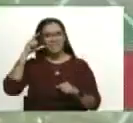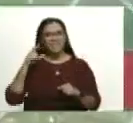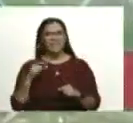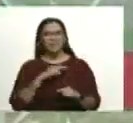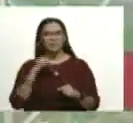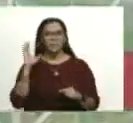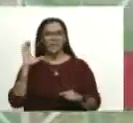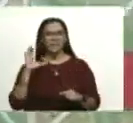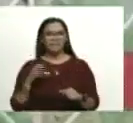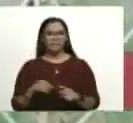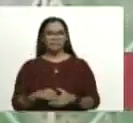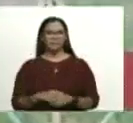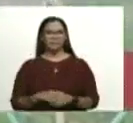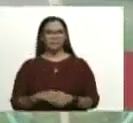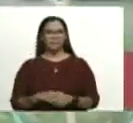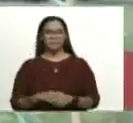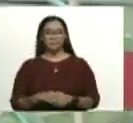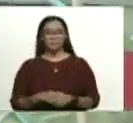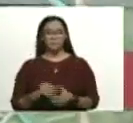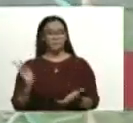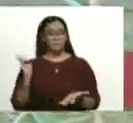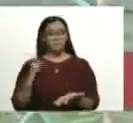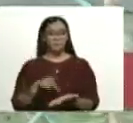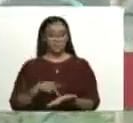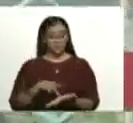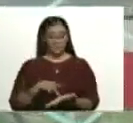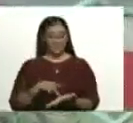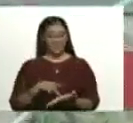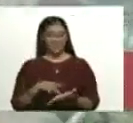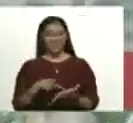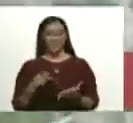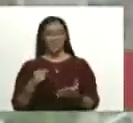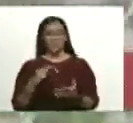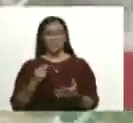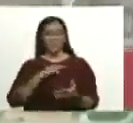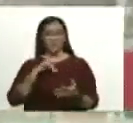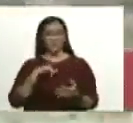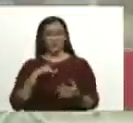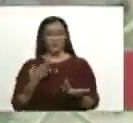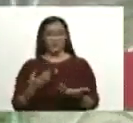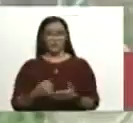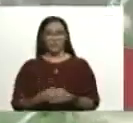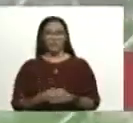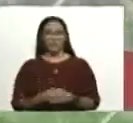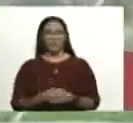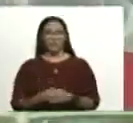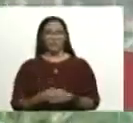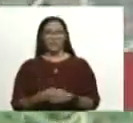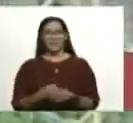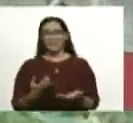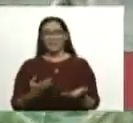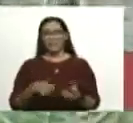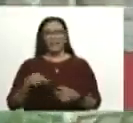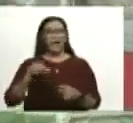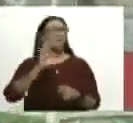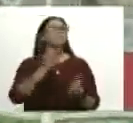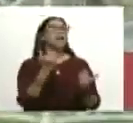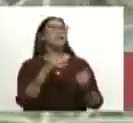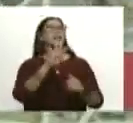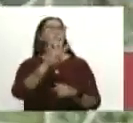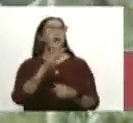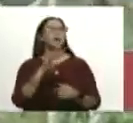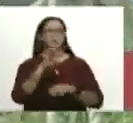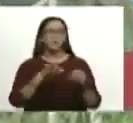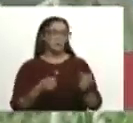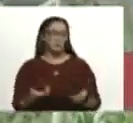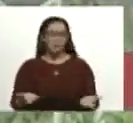país estos tigres de bengala? Cuando llegan estos tigres de bengala, eso no es que nosotros agarramos, fuimos a un supermercado y dijimos, dame cuatro tigres de